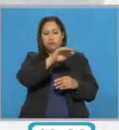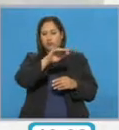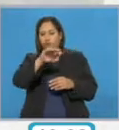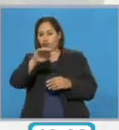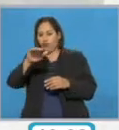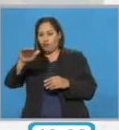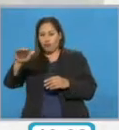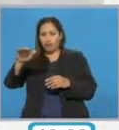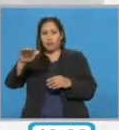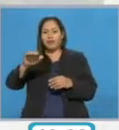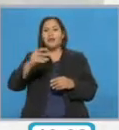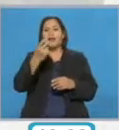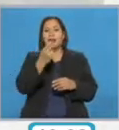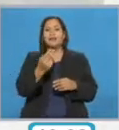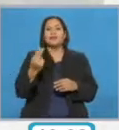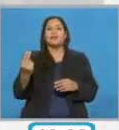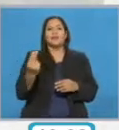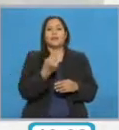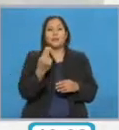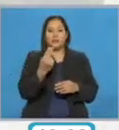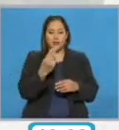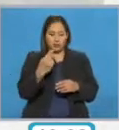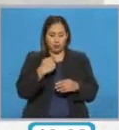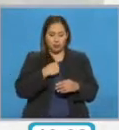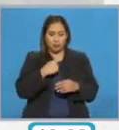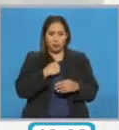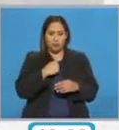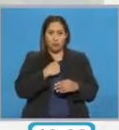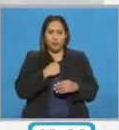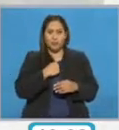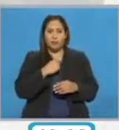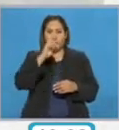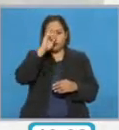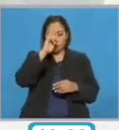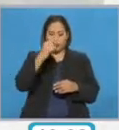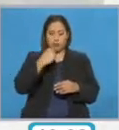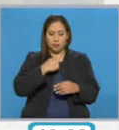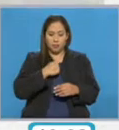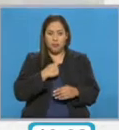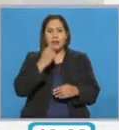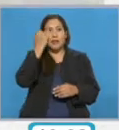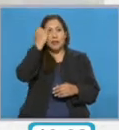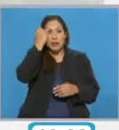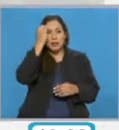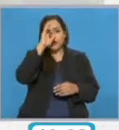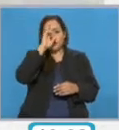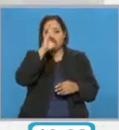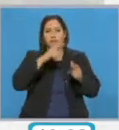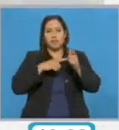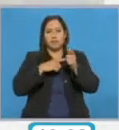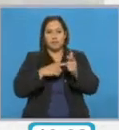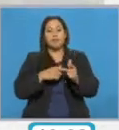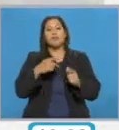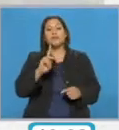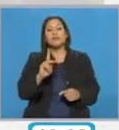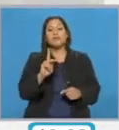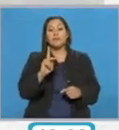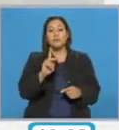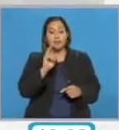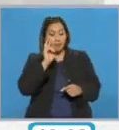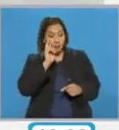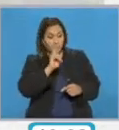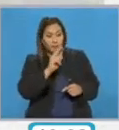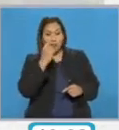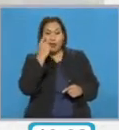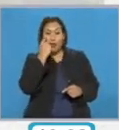esto es una gran necesidad de estar consigo mismo, ¿no? De respetarse a él, de sus ideales, pero como ya vimos con estos